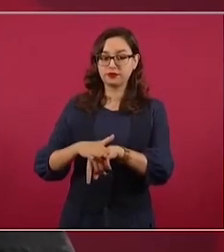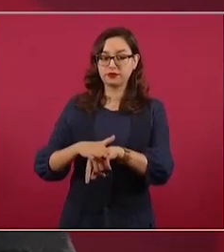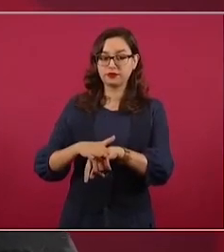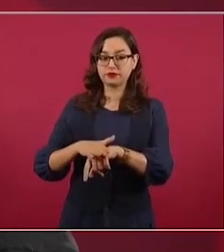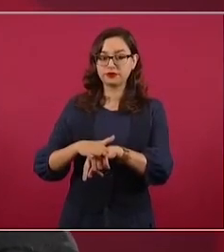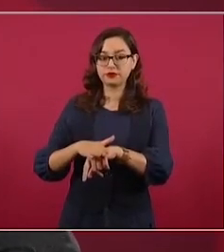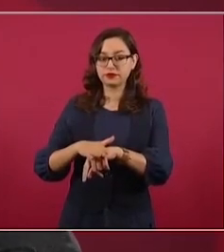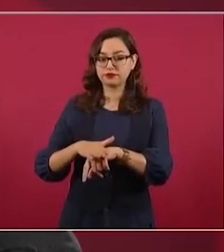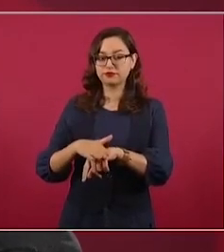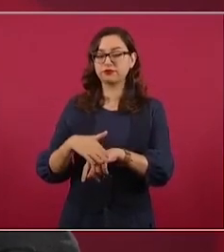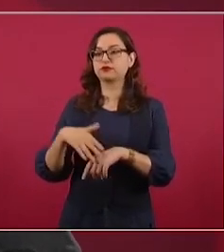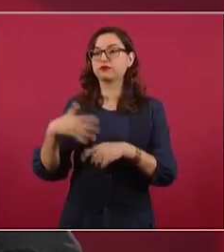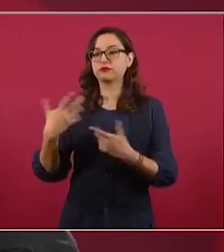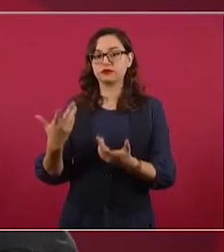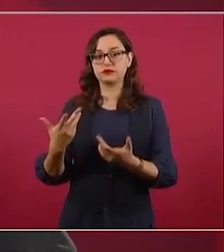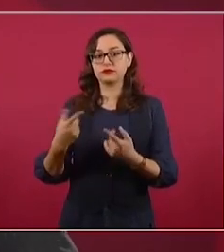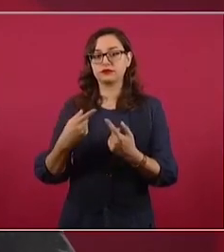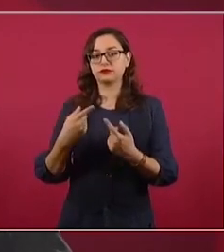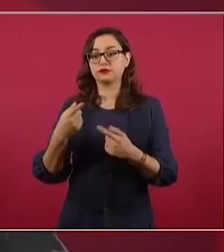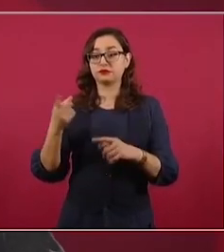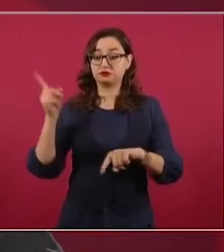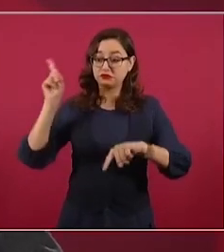van a tener más presupuesto